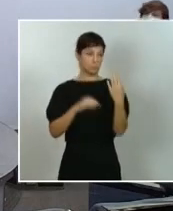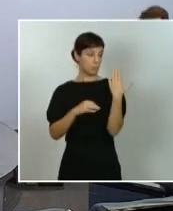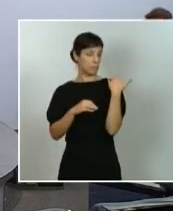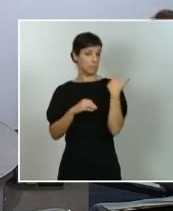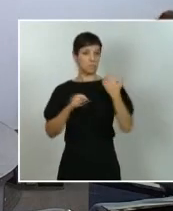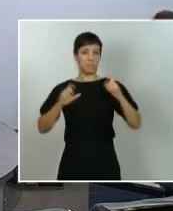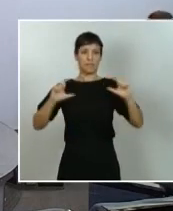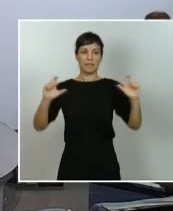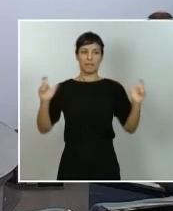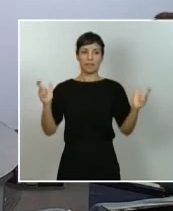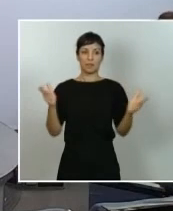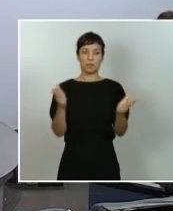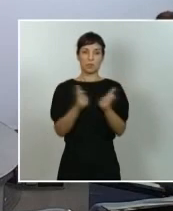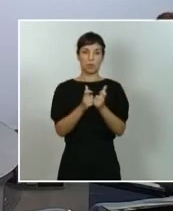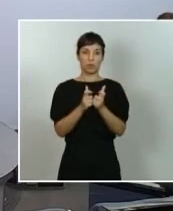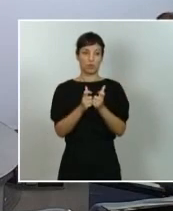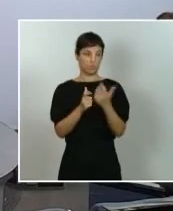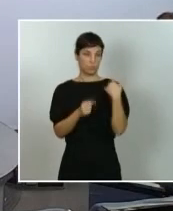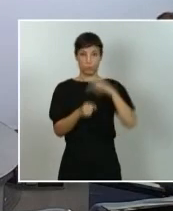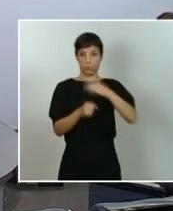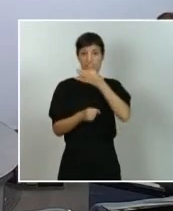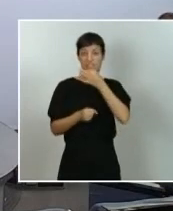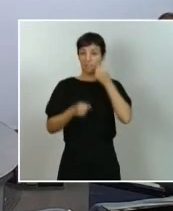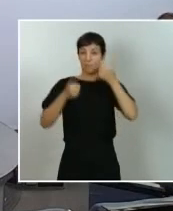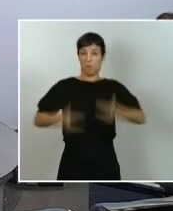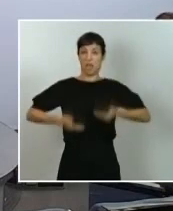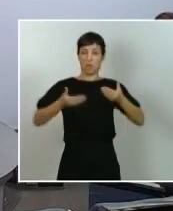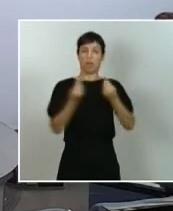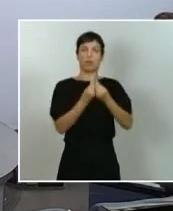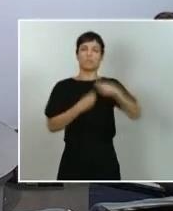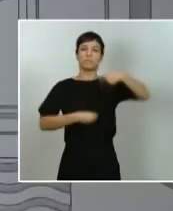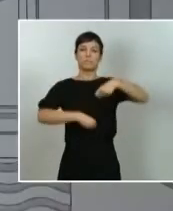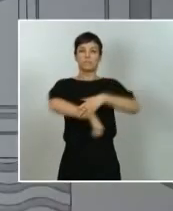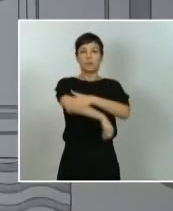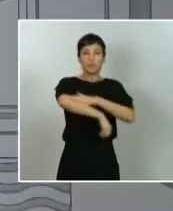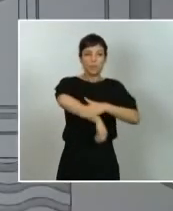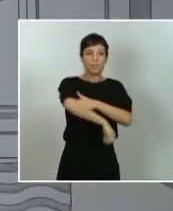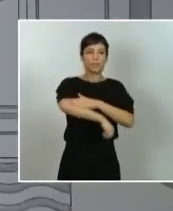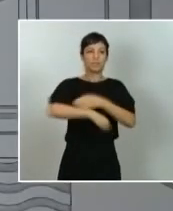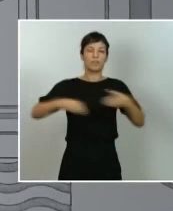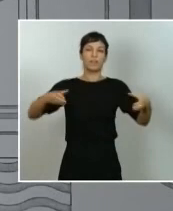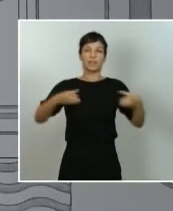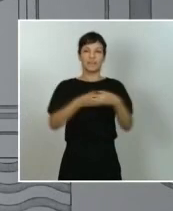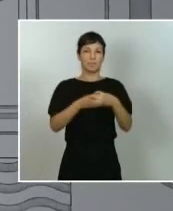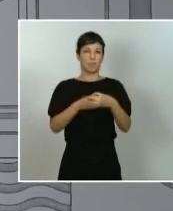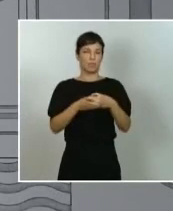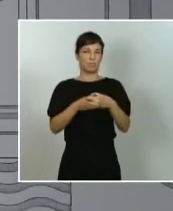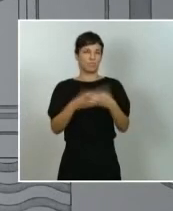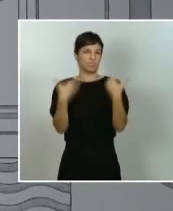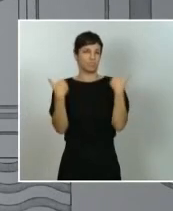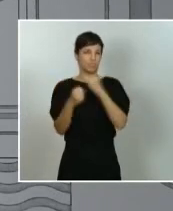acuerdo, el prepotente es el que no se deja asesorar por expertos como vosotros, y ni siquiera crear un comité de